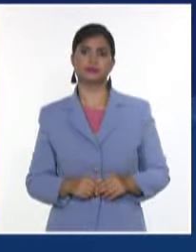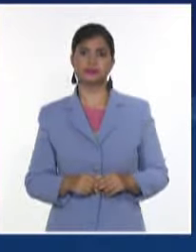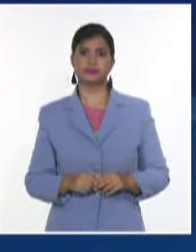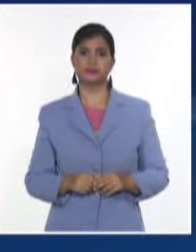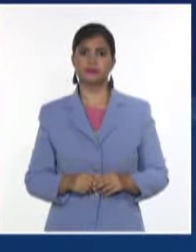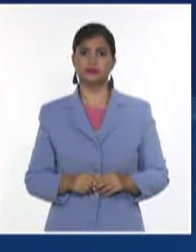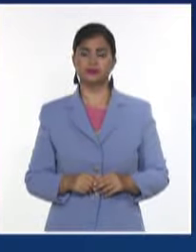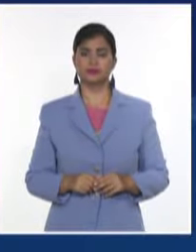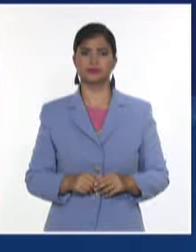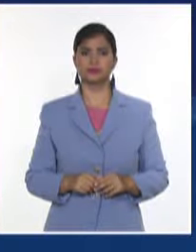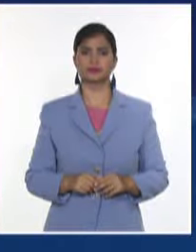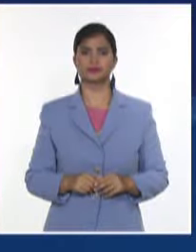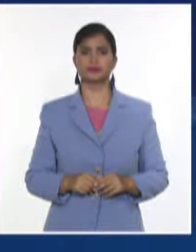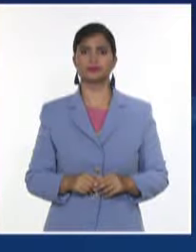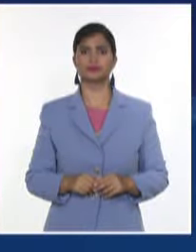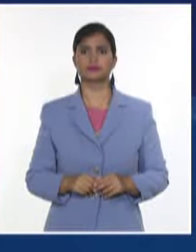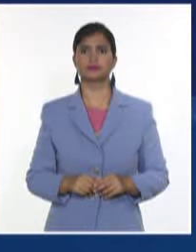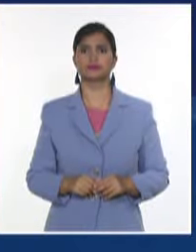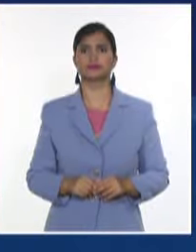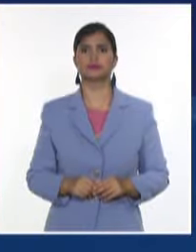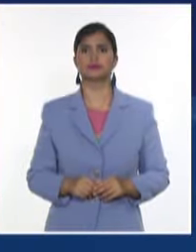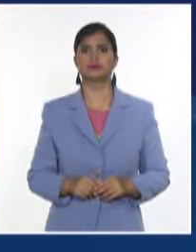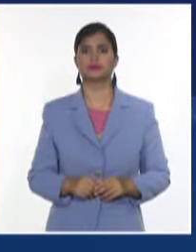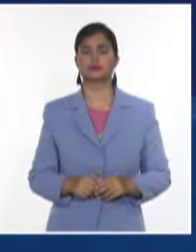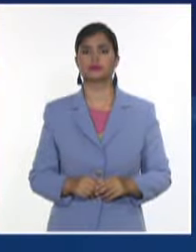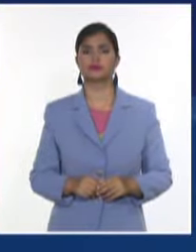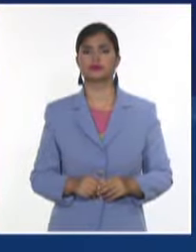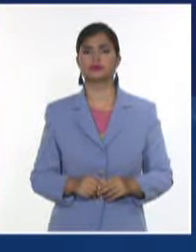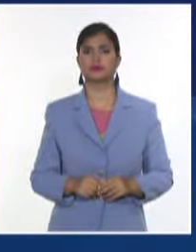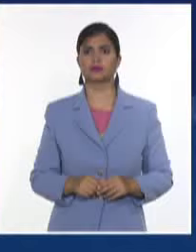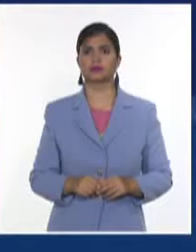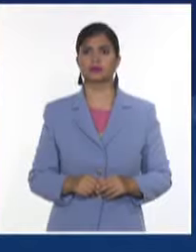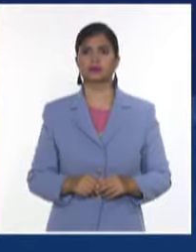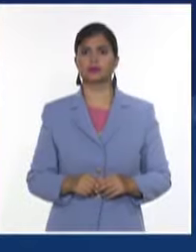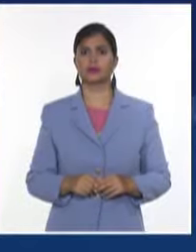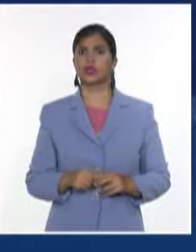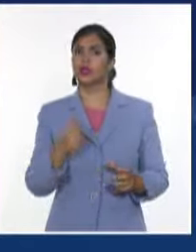país. O sea, tiene nulidad, no hay que hacer una